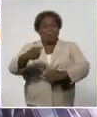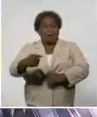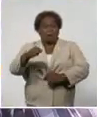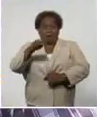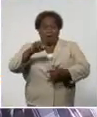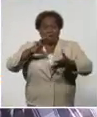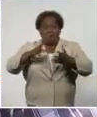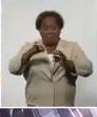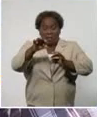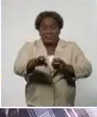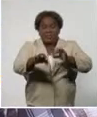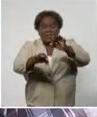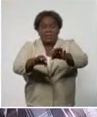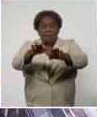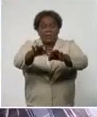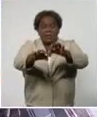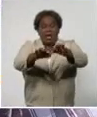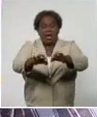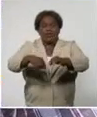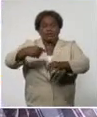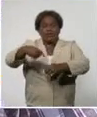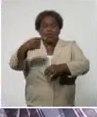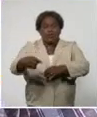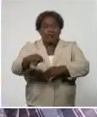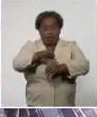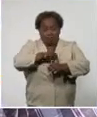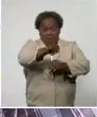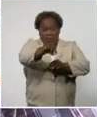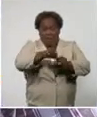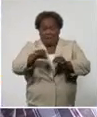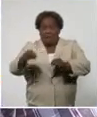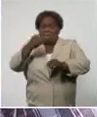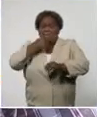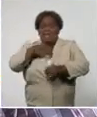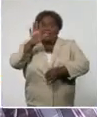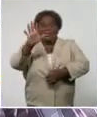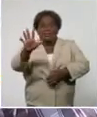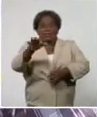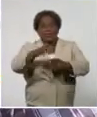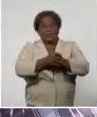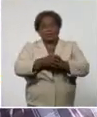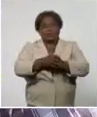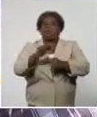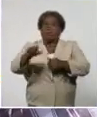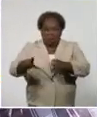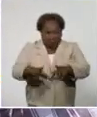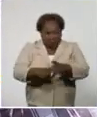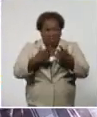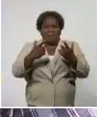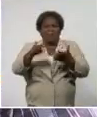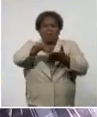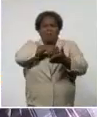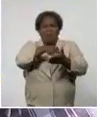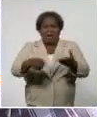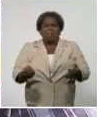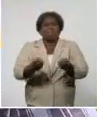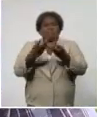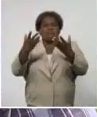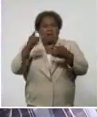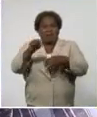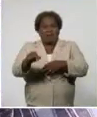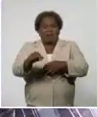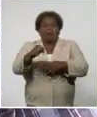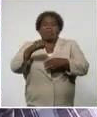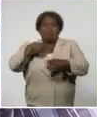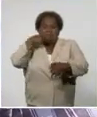de siembra sembramos otología más de 45 hectáreas por eso podemos cumplir el plan de siempre primavera con antelación y vamos a